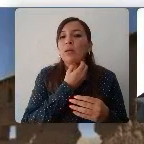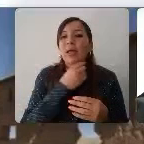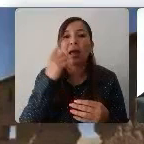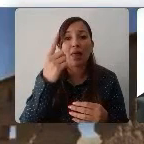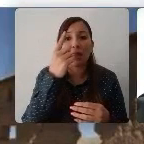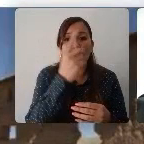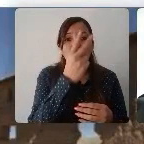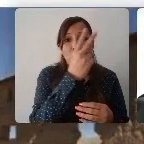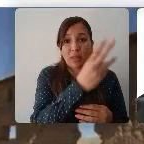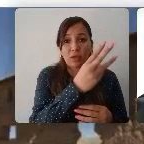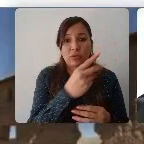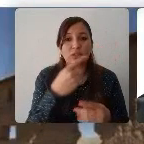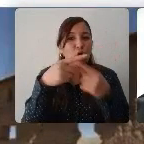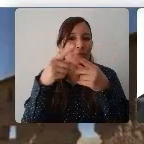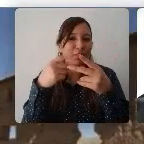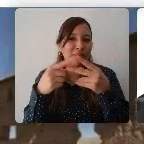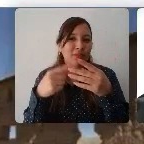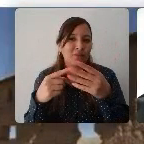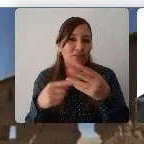¿no? Y otro tema